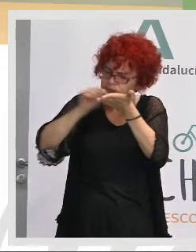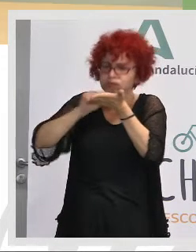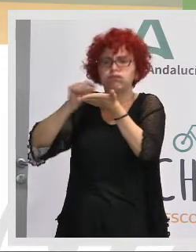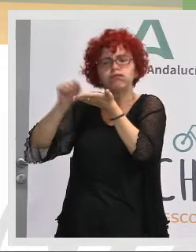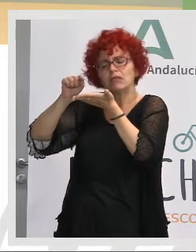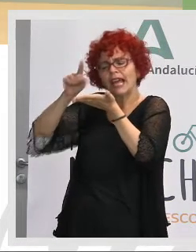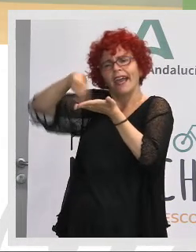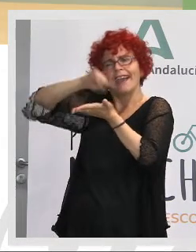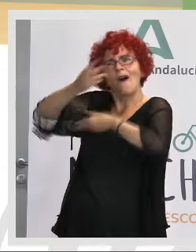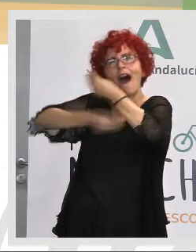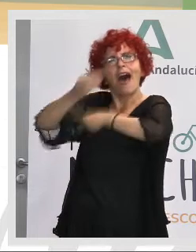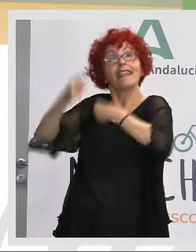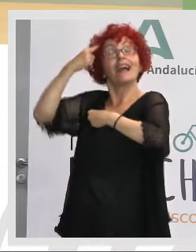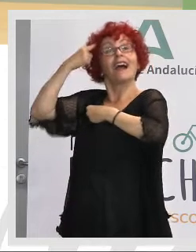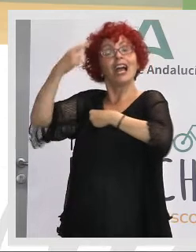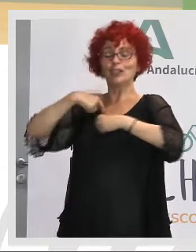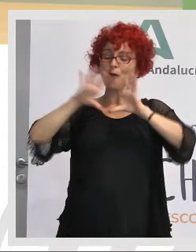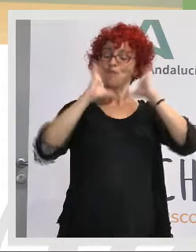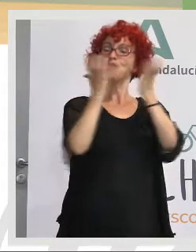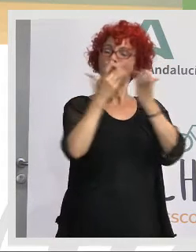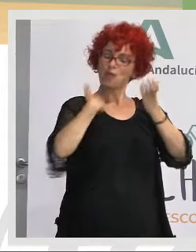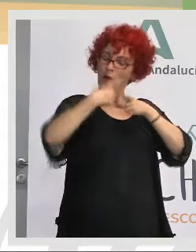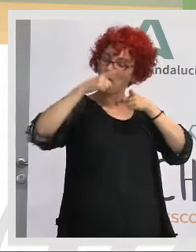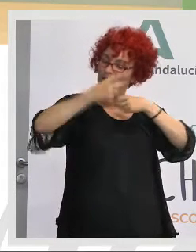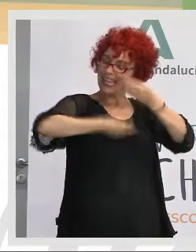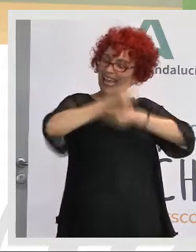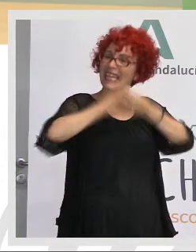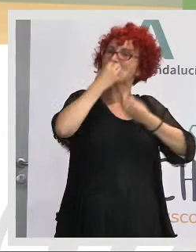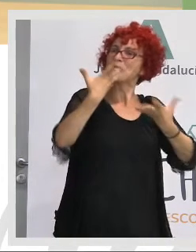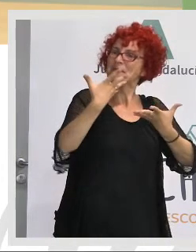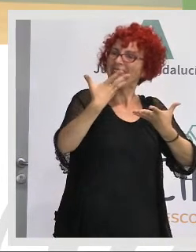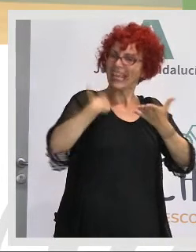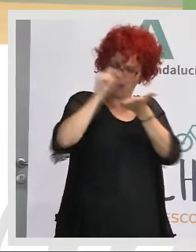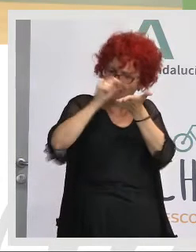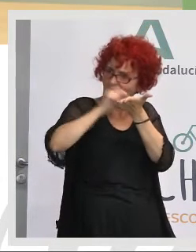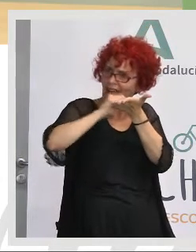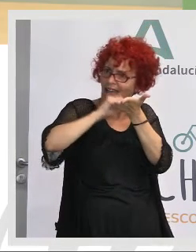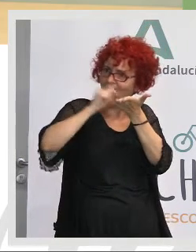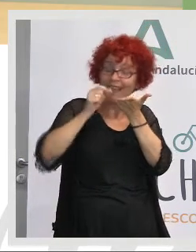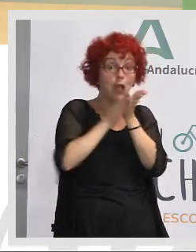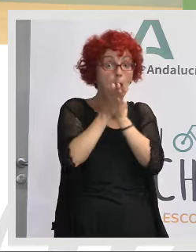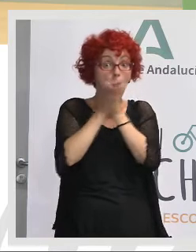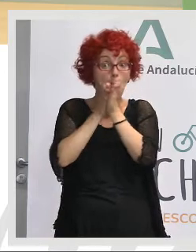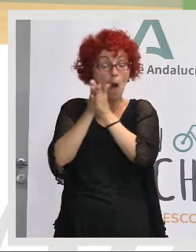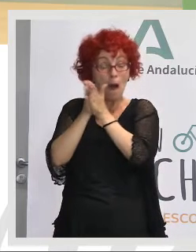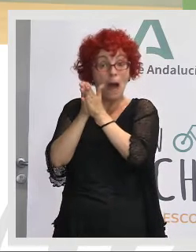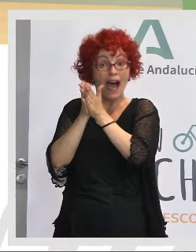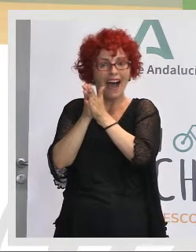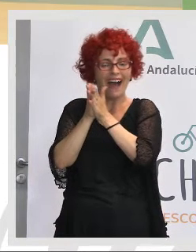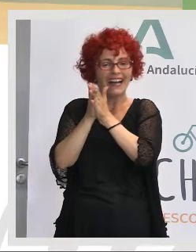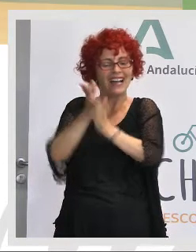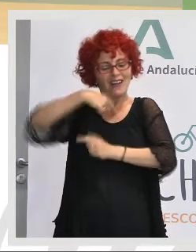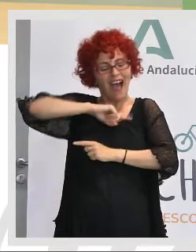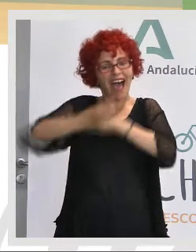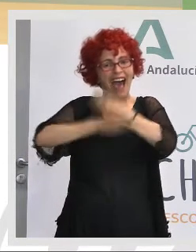han hecho algo a favor del planeta en sus desplazamientos. Luego, enhorabuena porque es motivadora y eso nos permite, bueno, pues